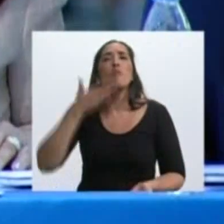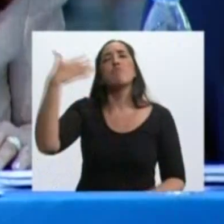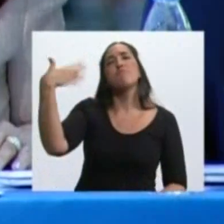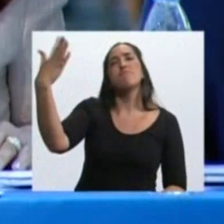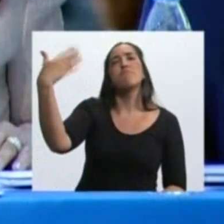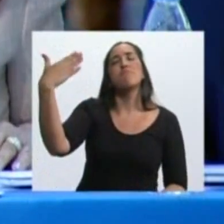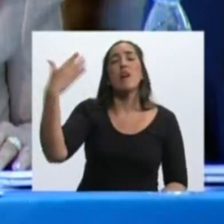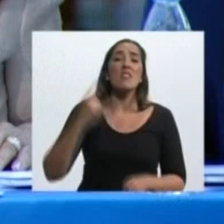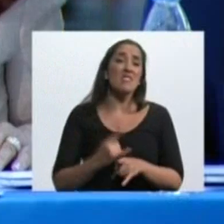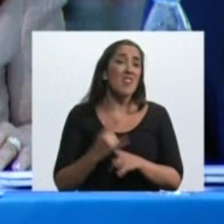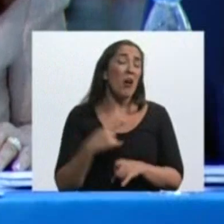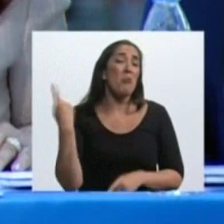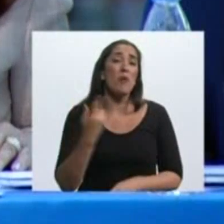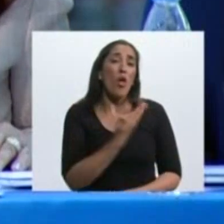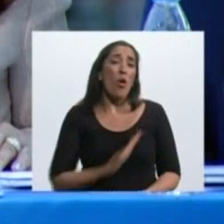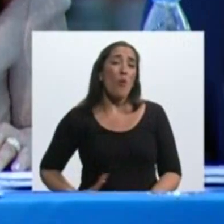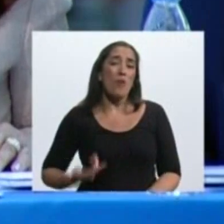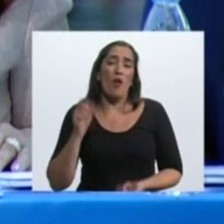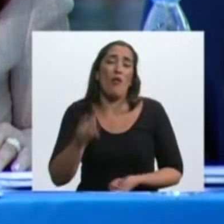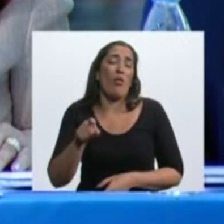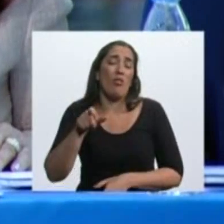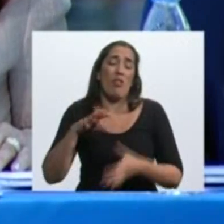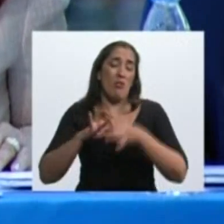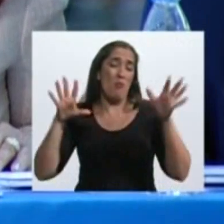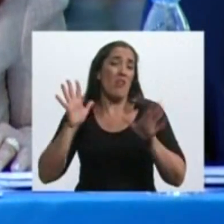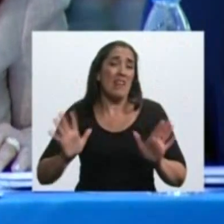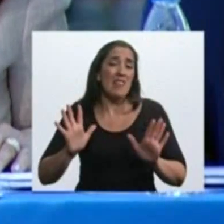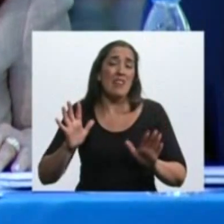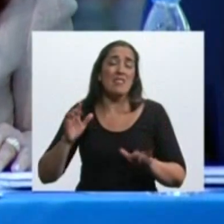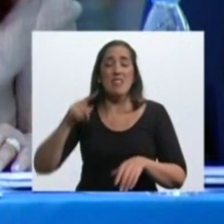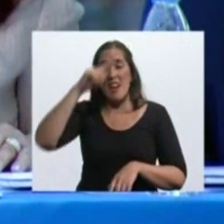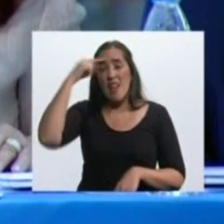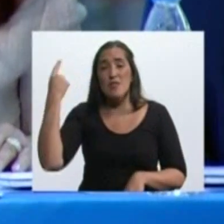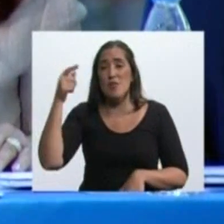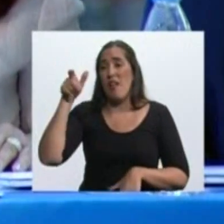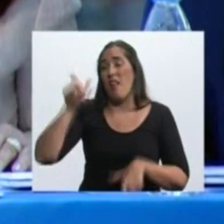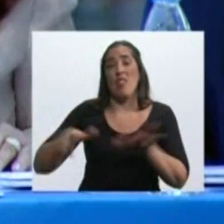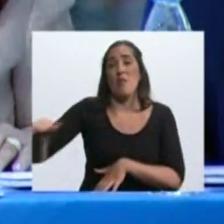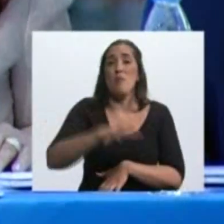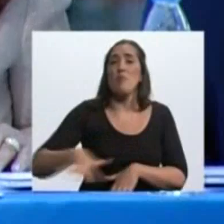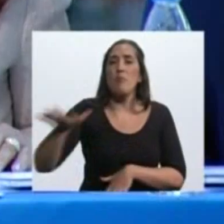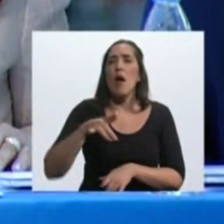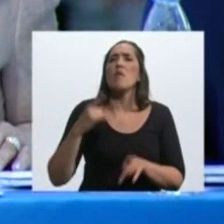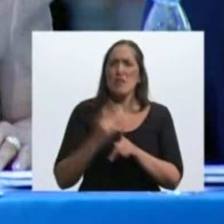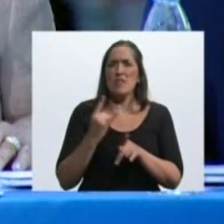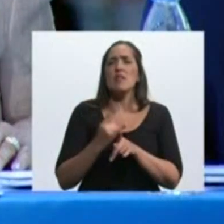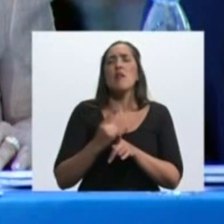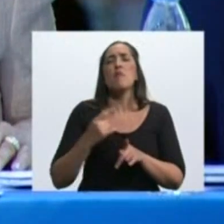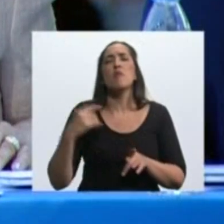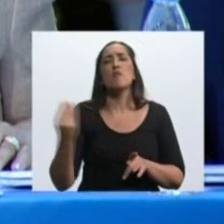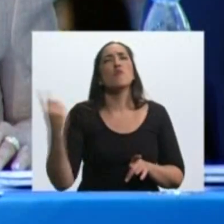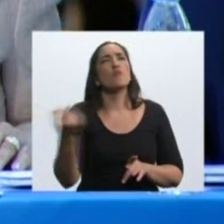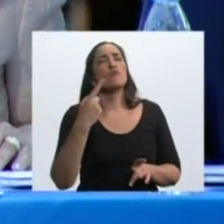y por discursos siempre. Los gobiernos populares, democráticos y nacionales han sido difamados,